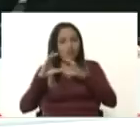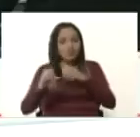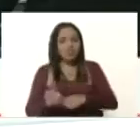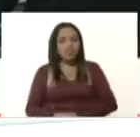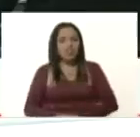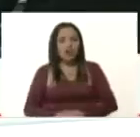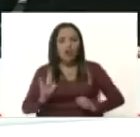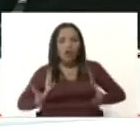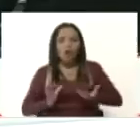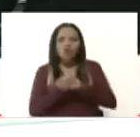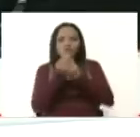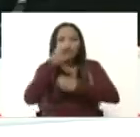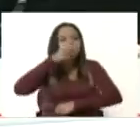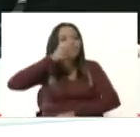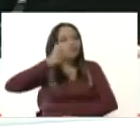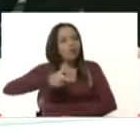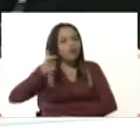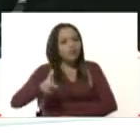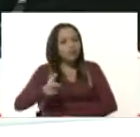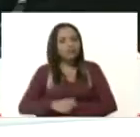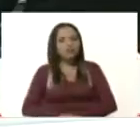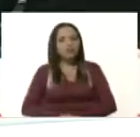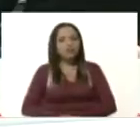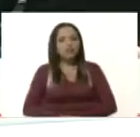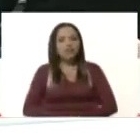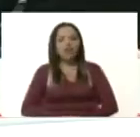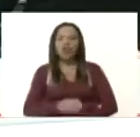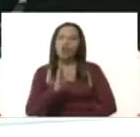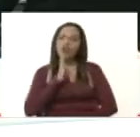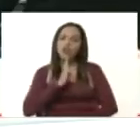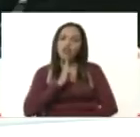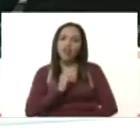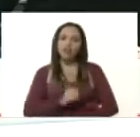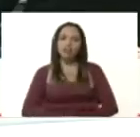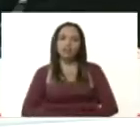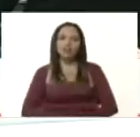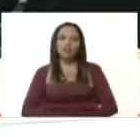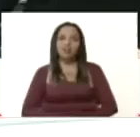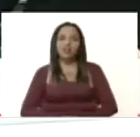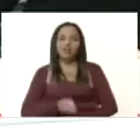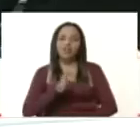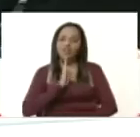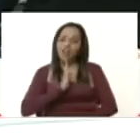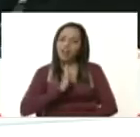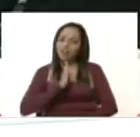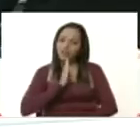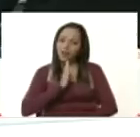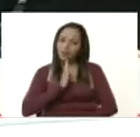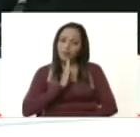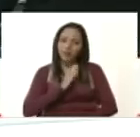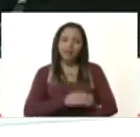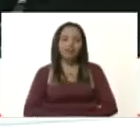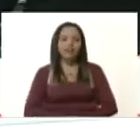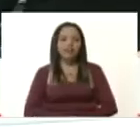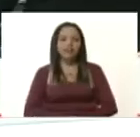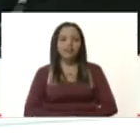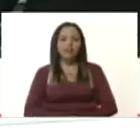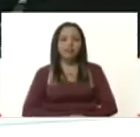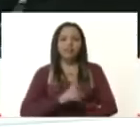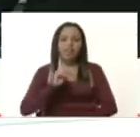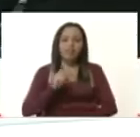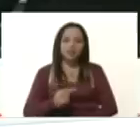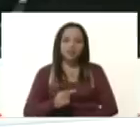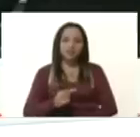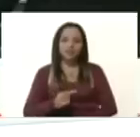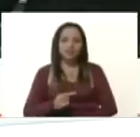Junto al pueblo, con los bancos, bancos, bancos, bancos, con la